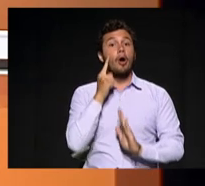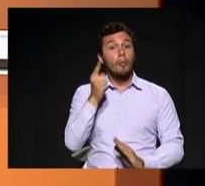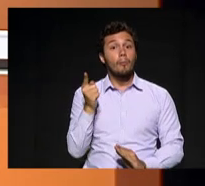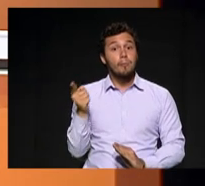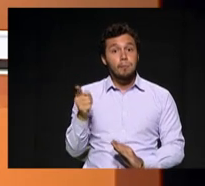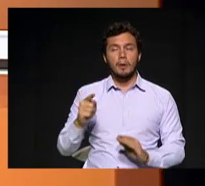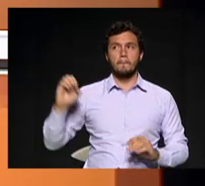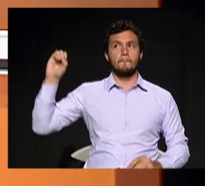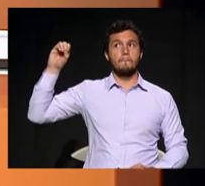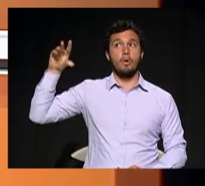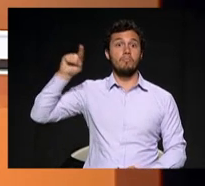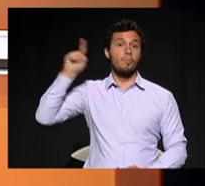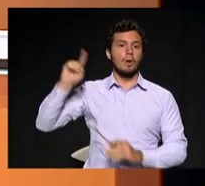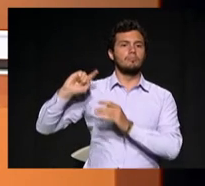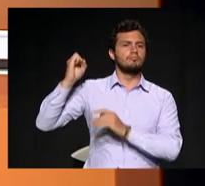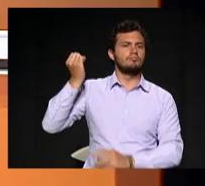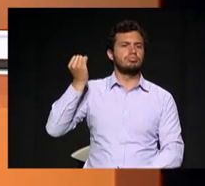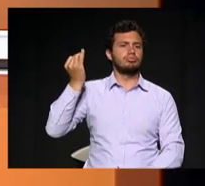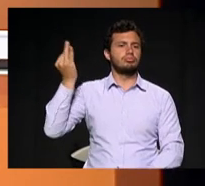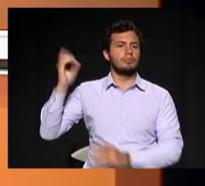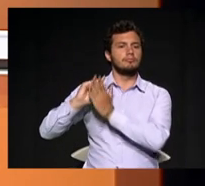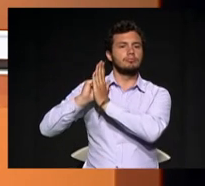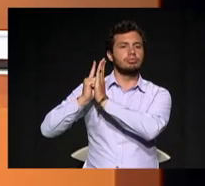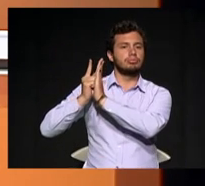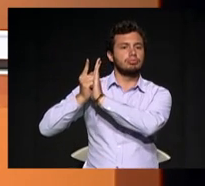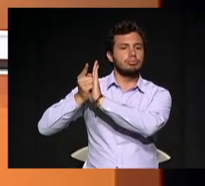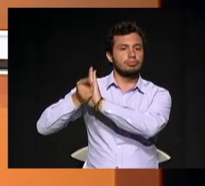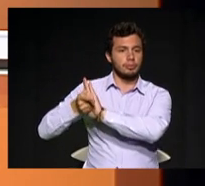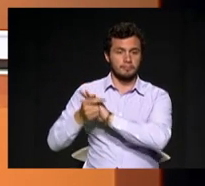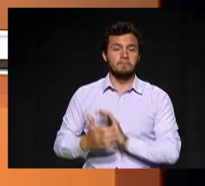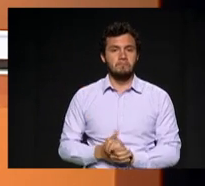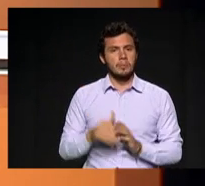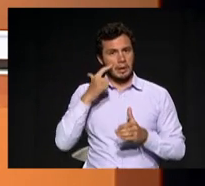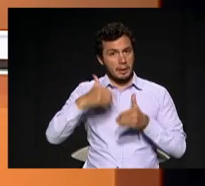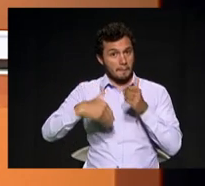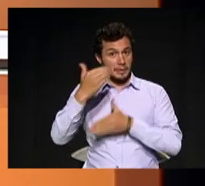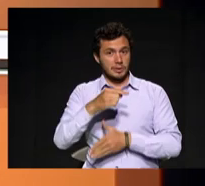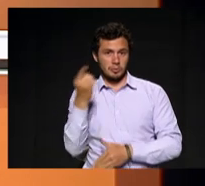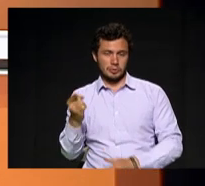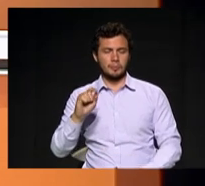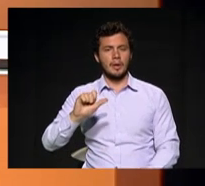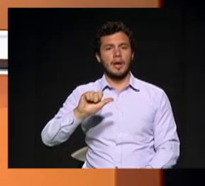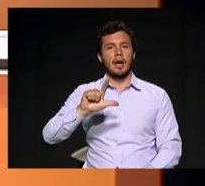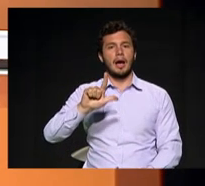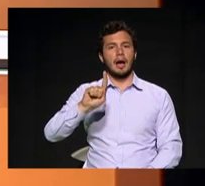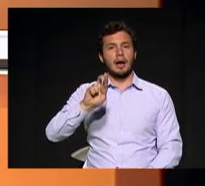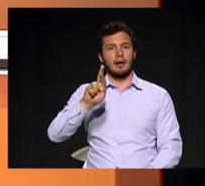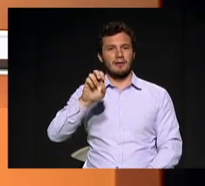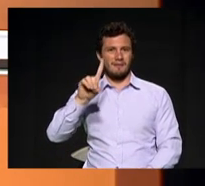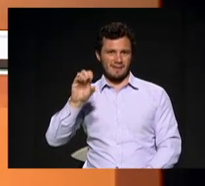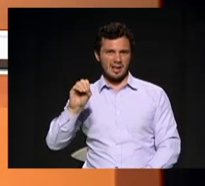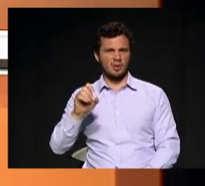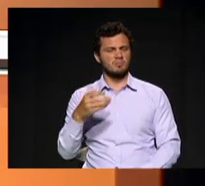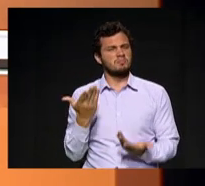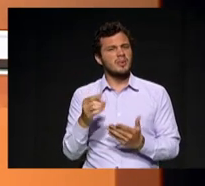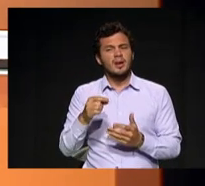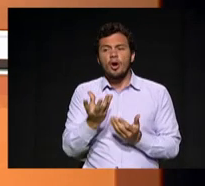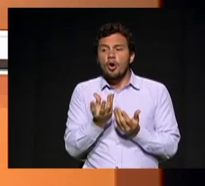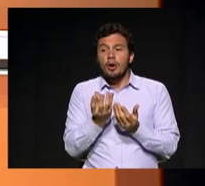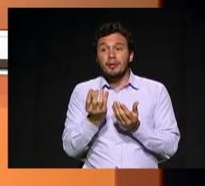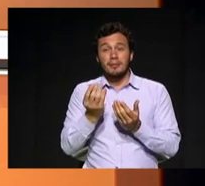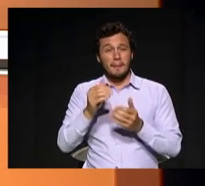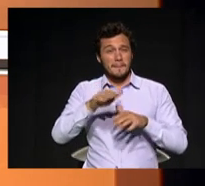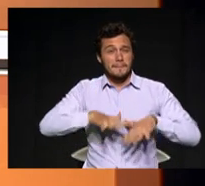pantallas comenzamos entonces con alfredo ramos maya en materia de bandas criminales cuál será su política de